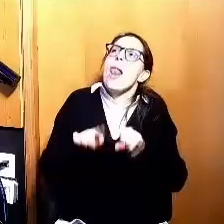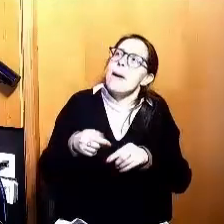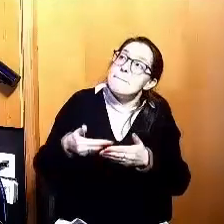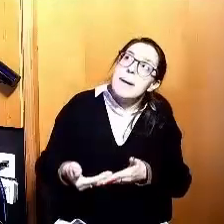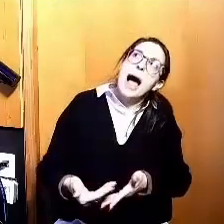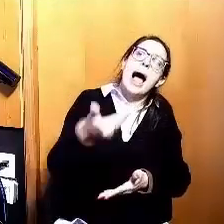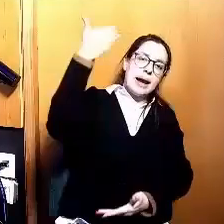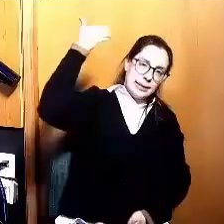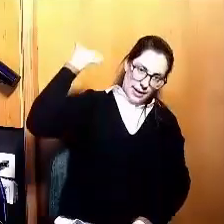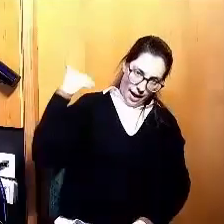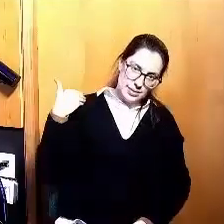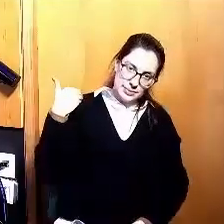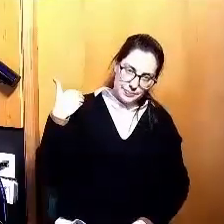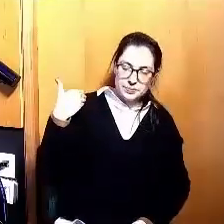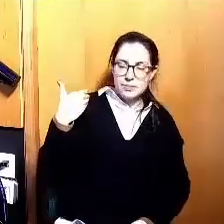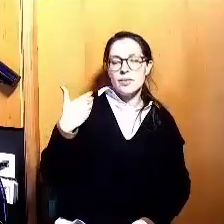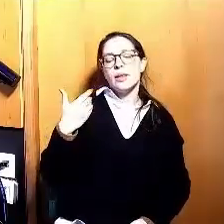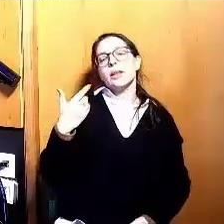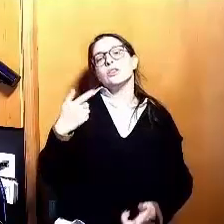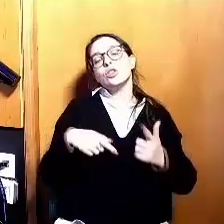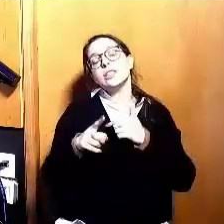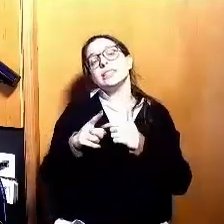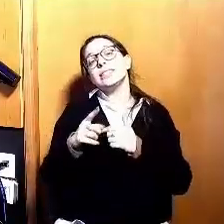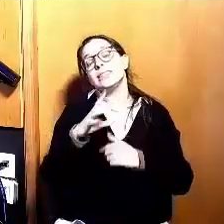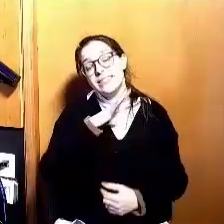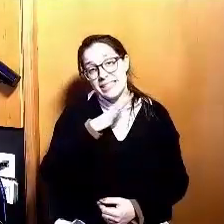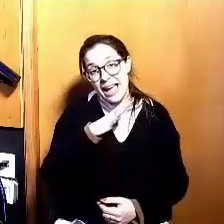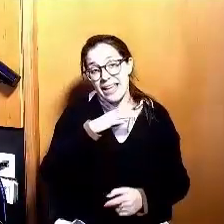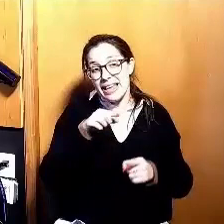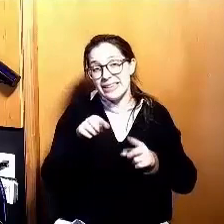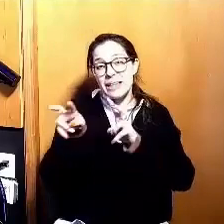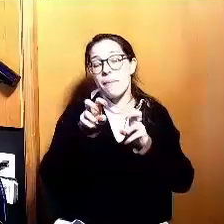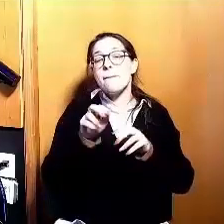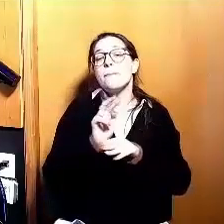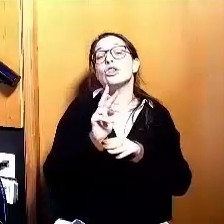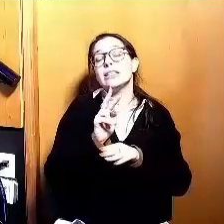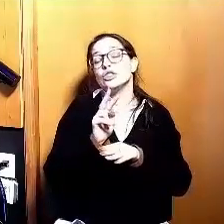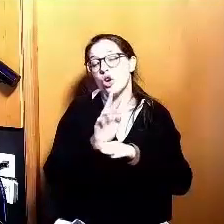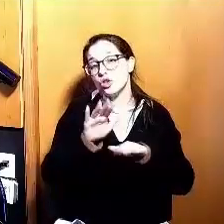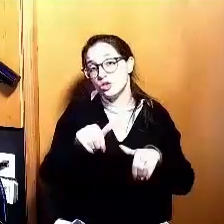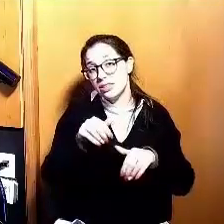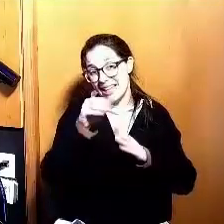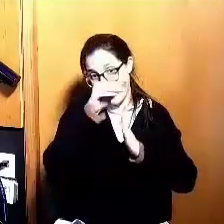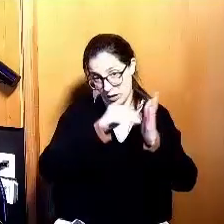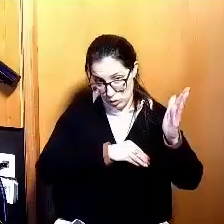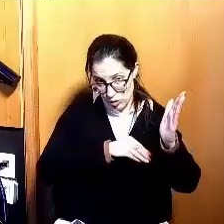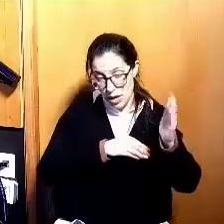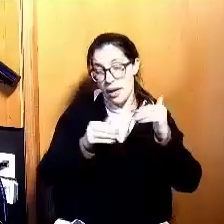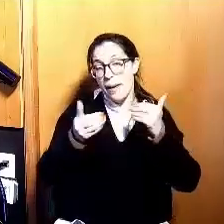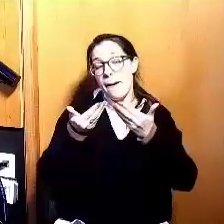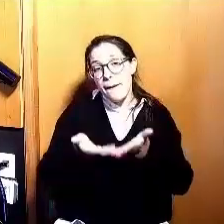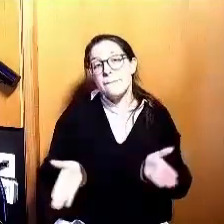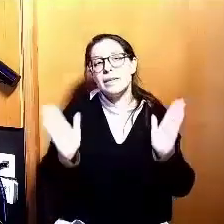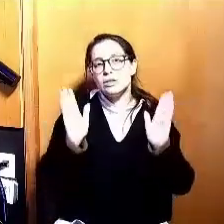o paradas en seco. Si ves la agenda de protección de datos, que empezó por el lado,